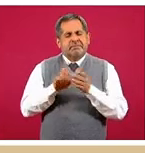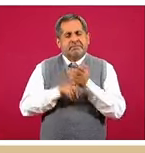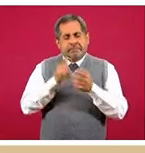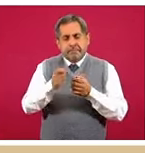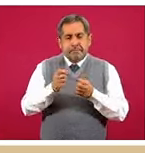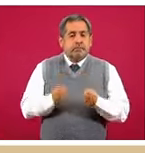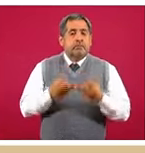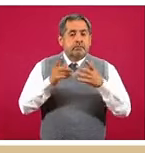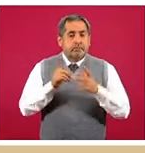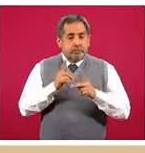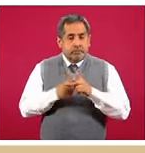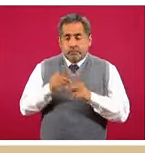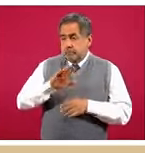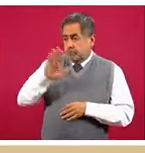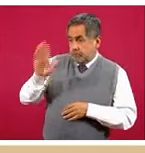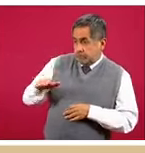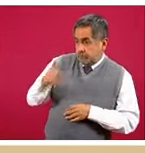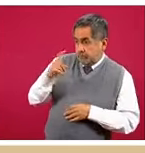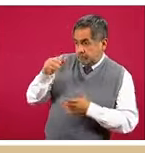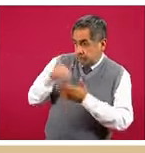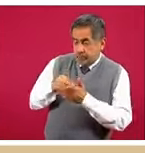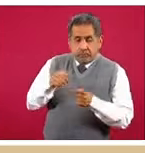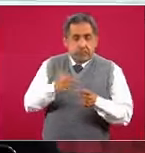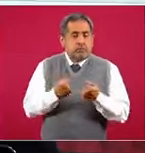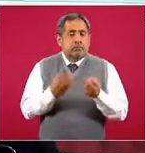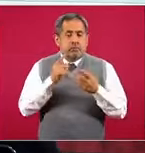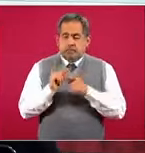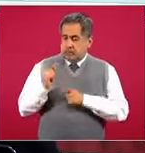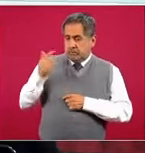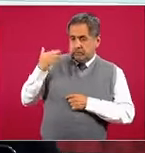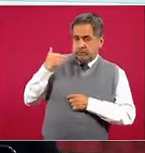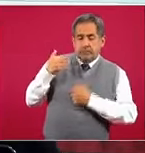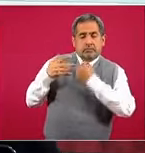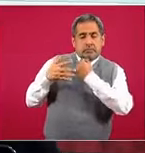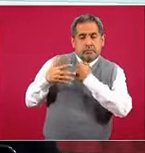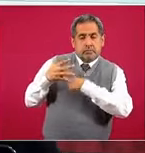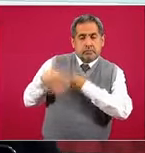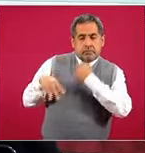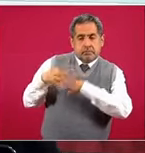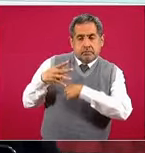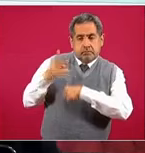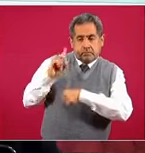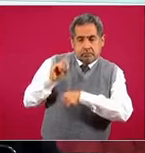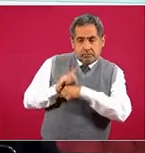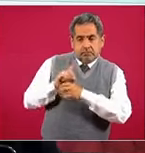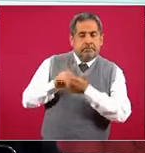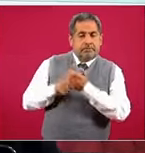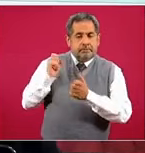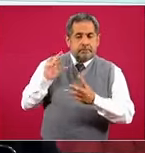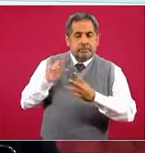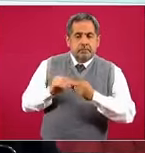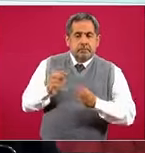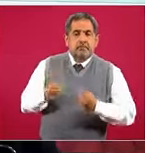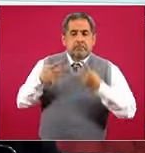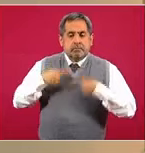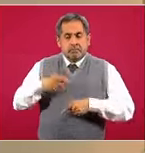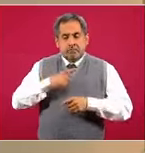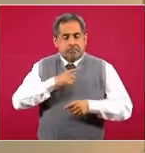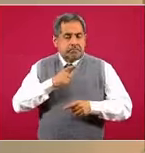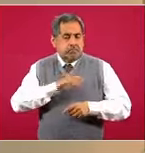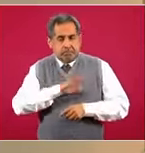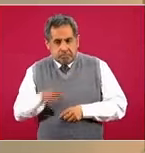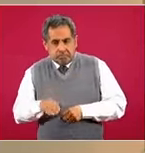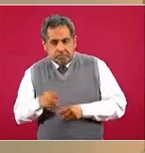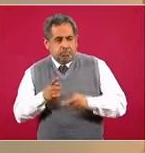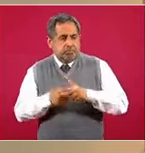es la tasa de mortalidad de los últimos 14 días. Y entonces son las